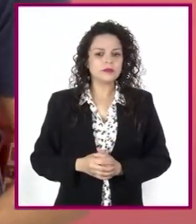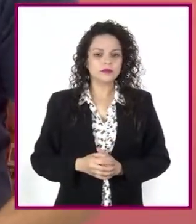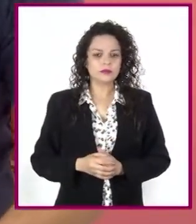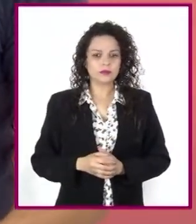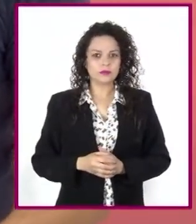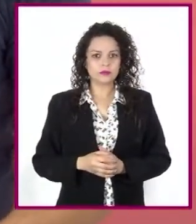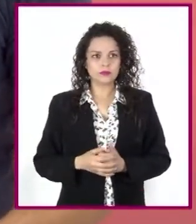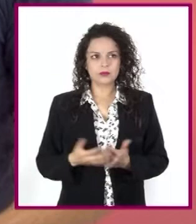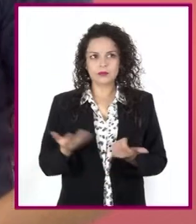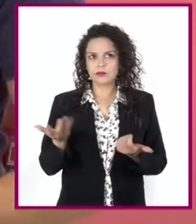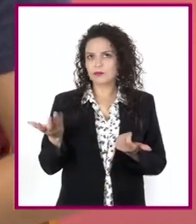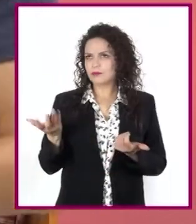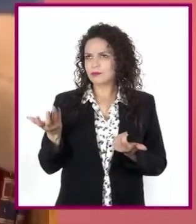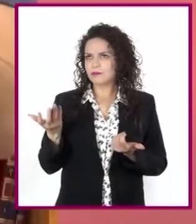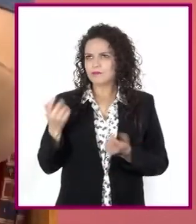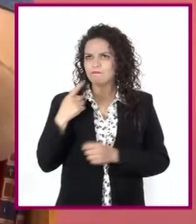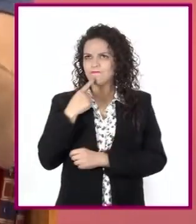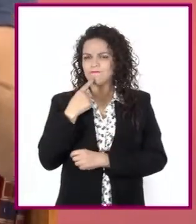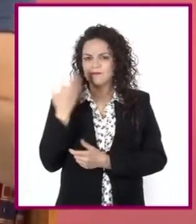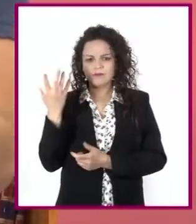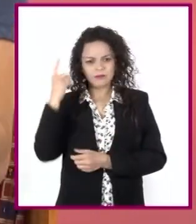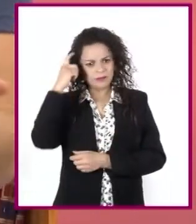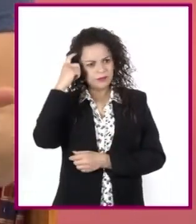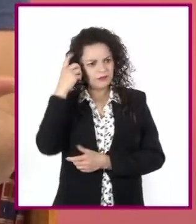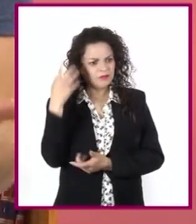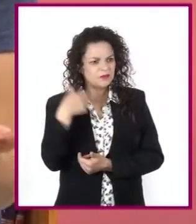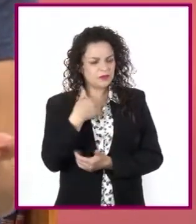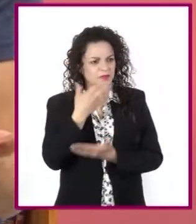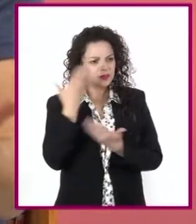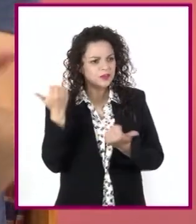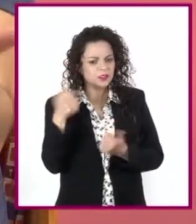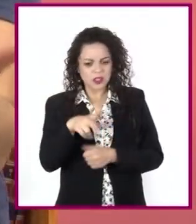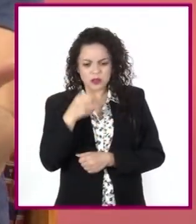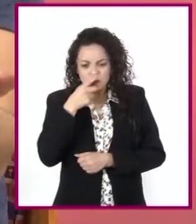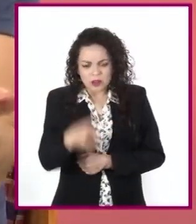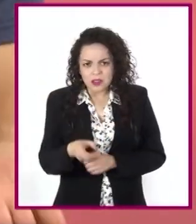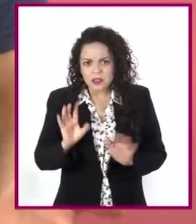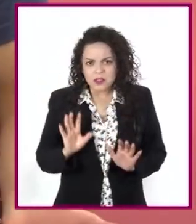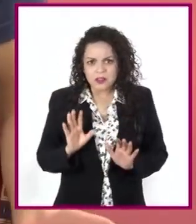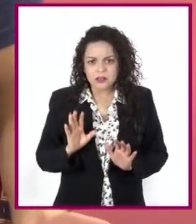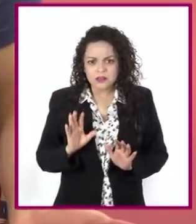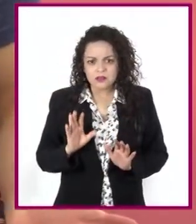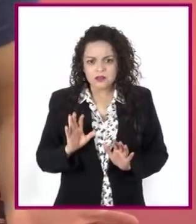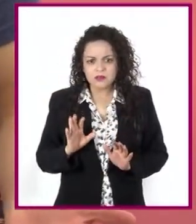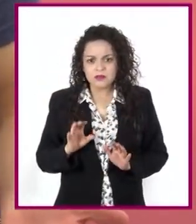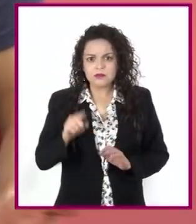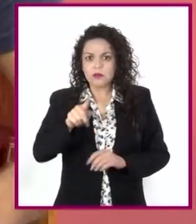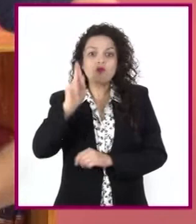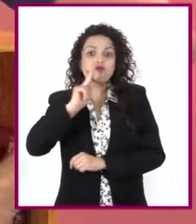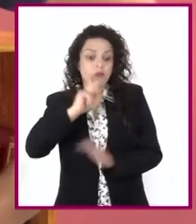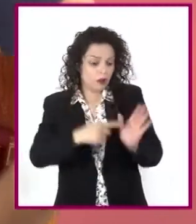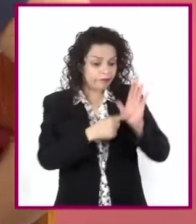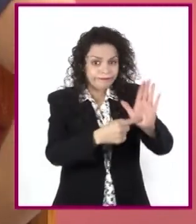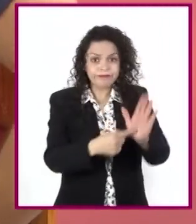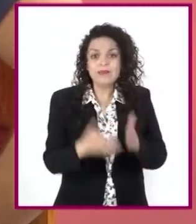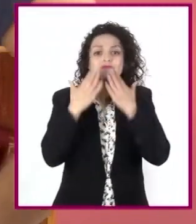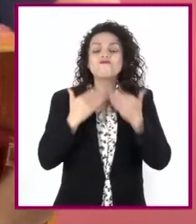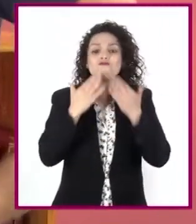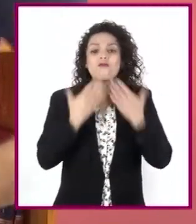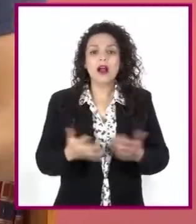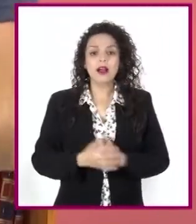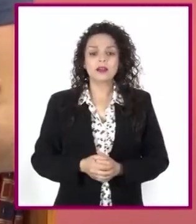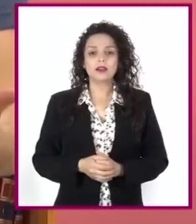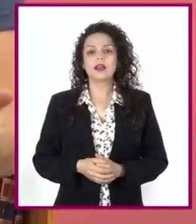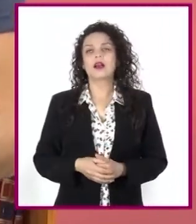Uy. No las encuentro, no dice. Digo, su trabajo no tiene sustento. Con